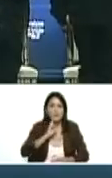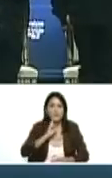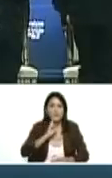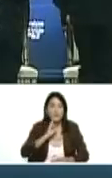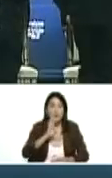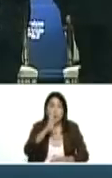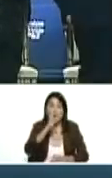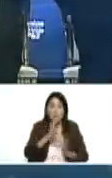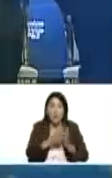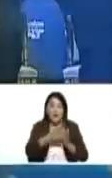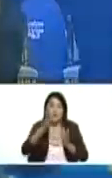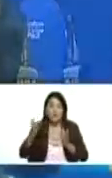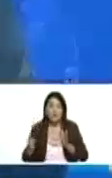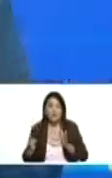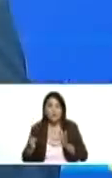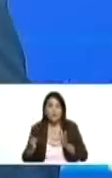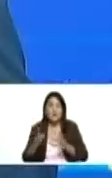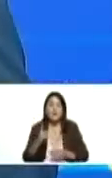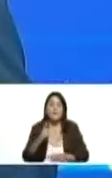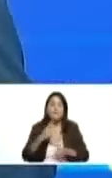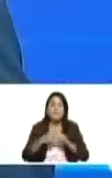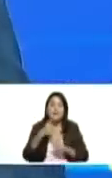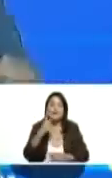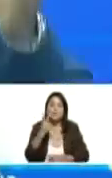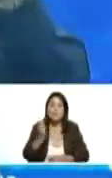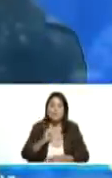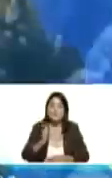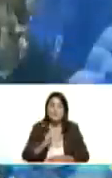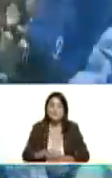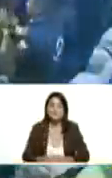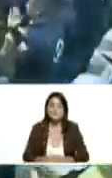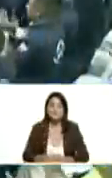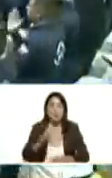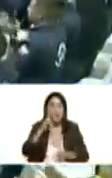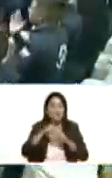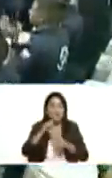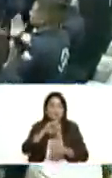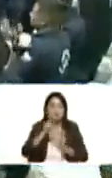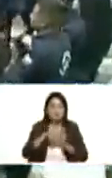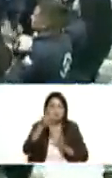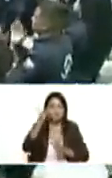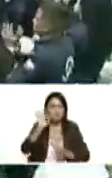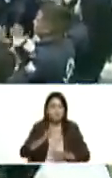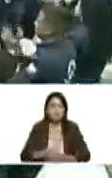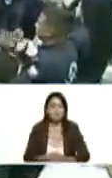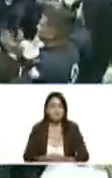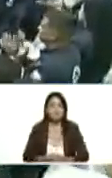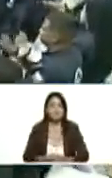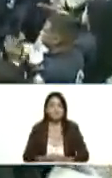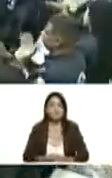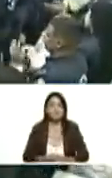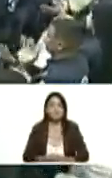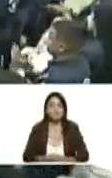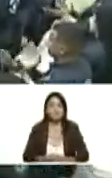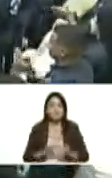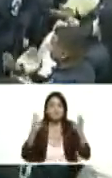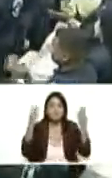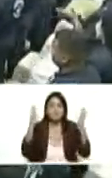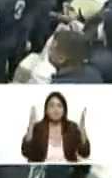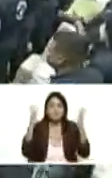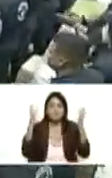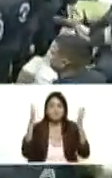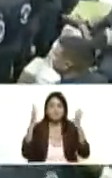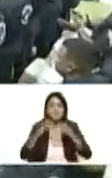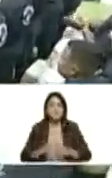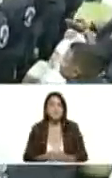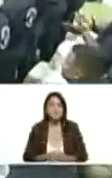durante 4 años y 2 meses. Misión cumplida, mayor general Elio Estrada. Ahora